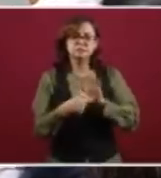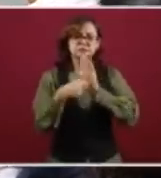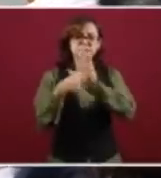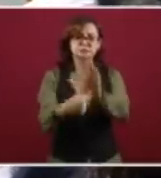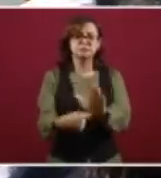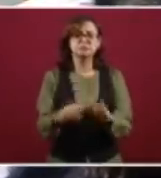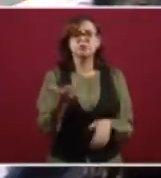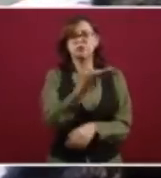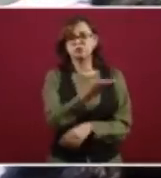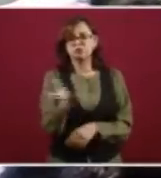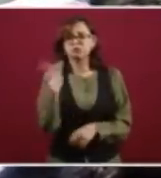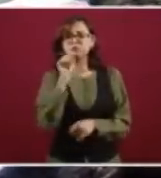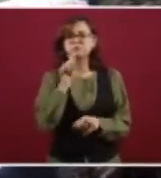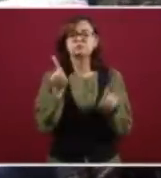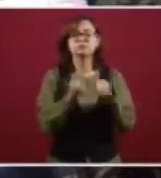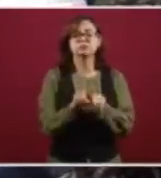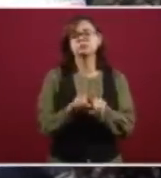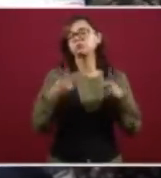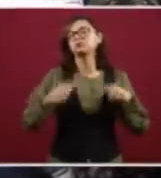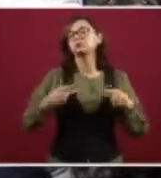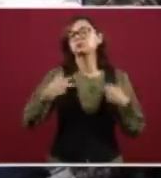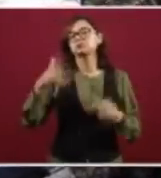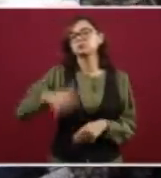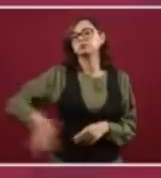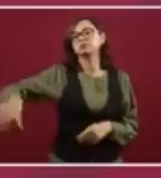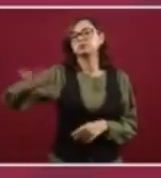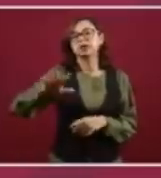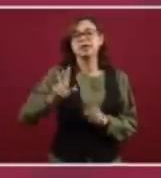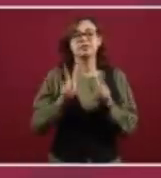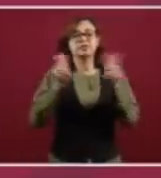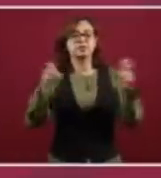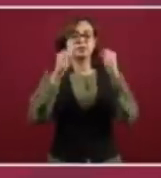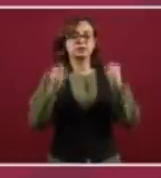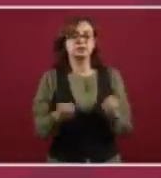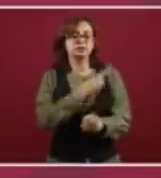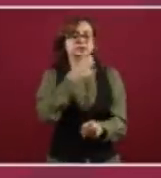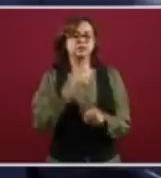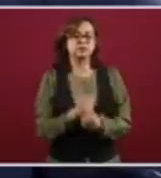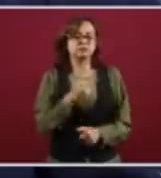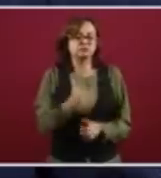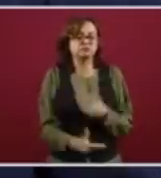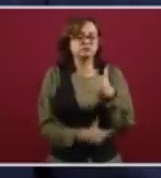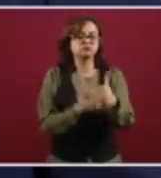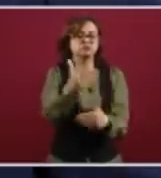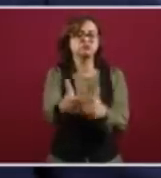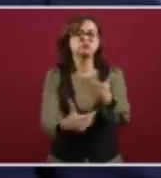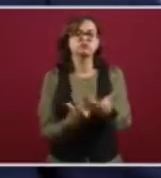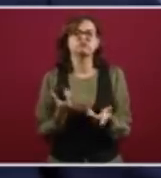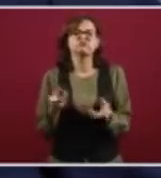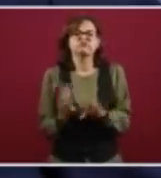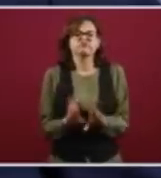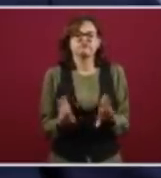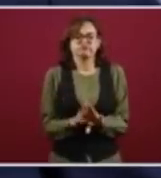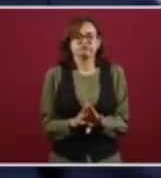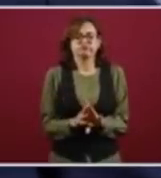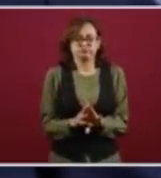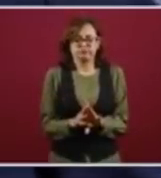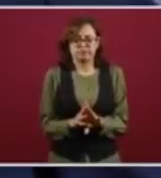y a los ciudadanos sobre cómo vamos en materia de seguridad pública, o